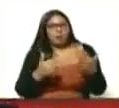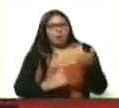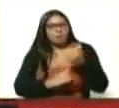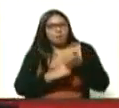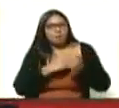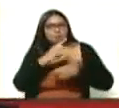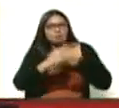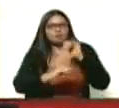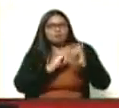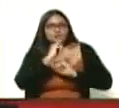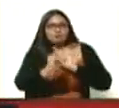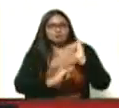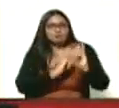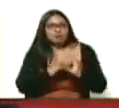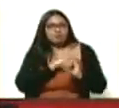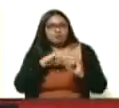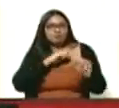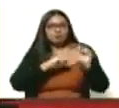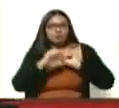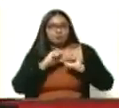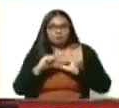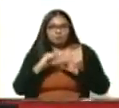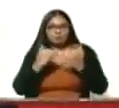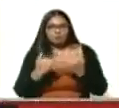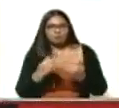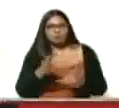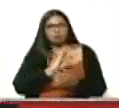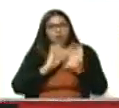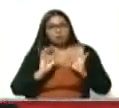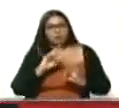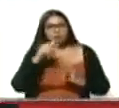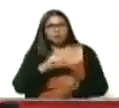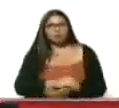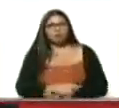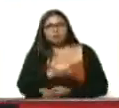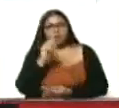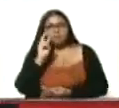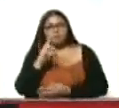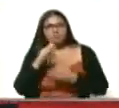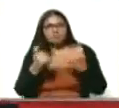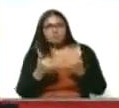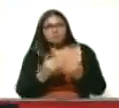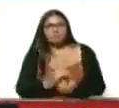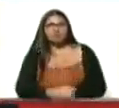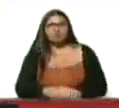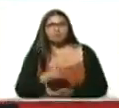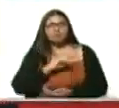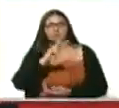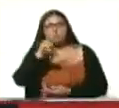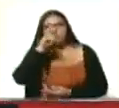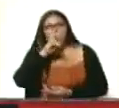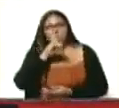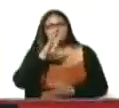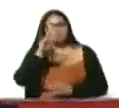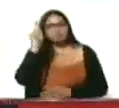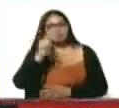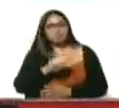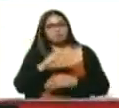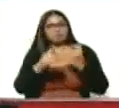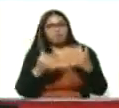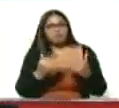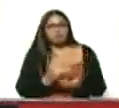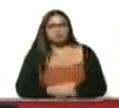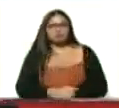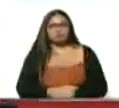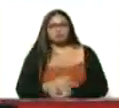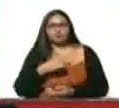en los cuales se ha visto este movimiento Free Alex Saab? Hemos visto que ustedes se han movido como peso pluma durante estos 2 años, 4 meses en apoyo también a,